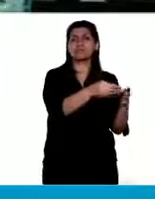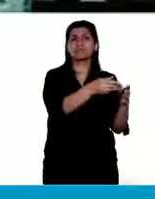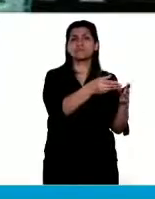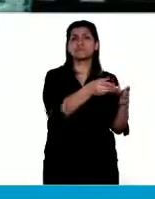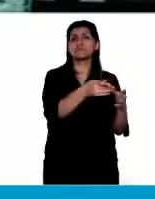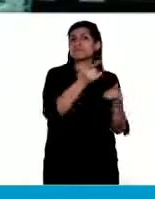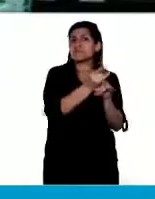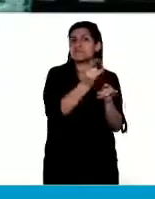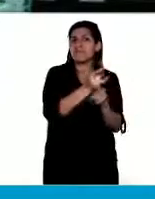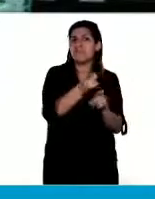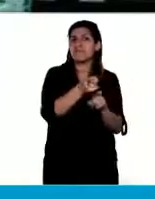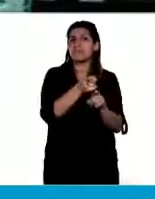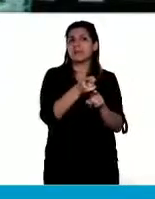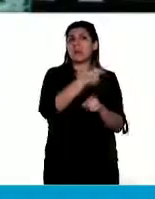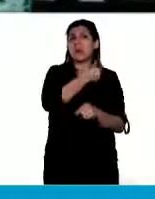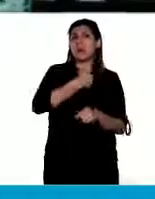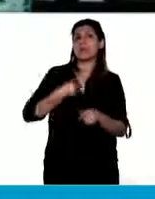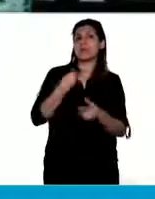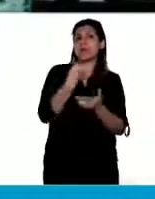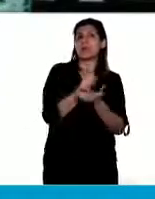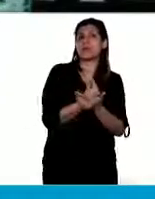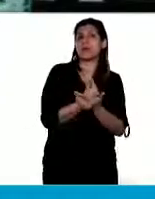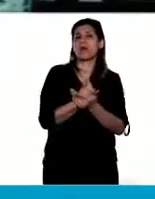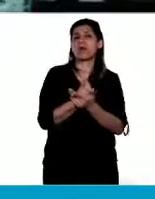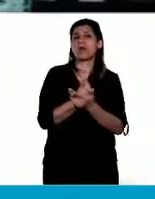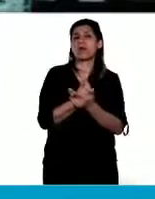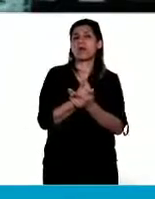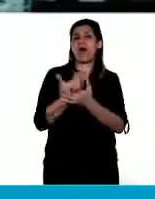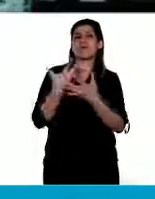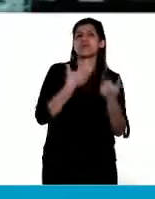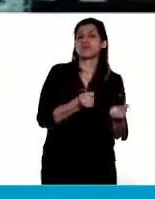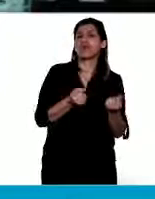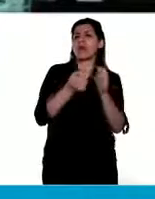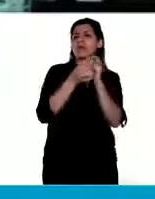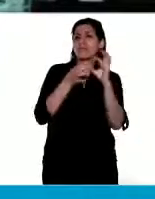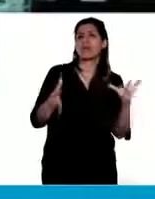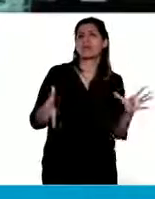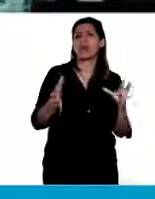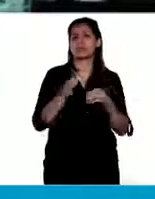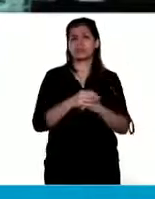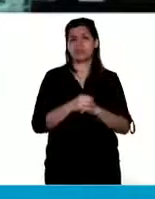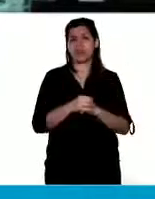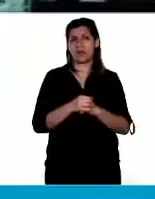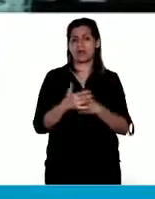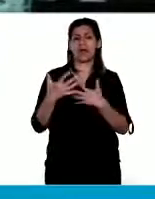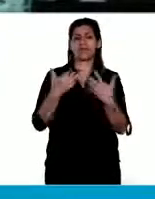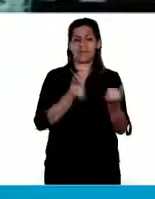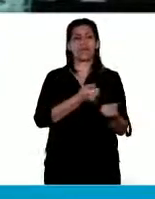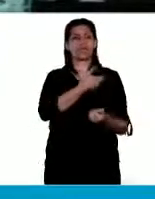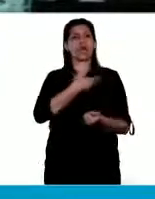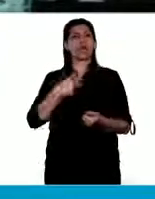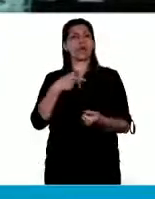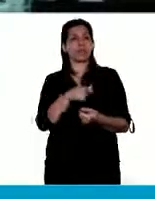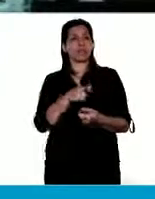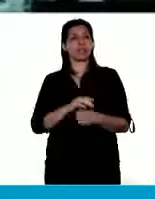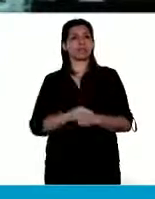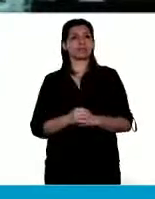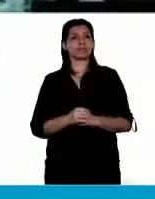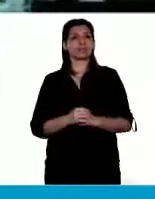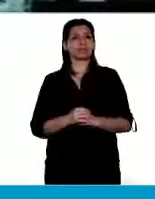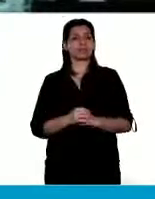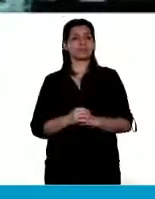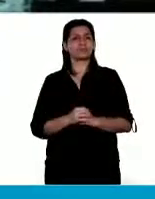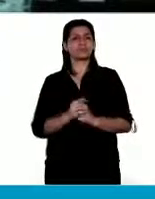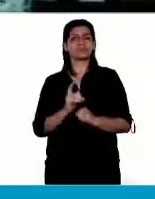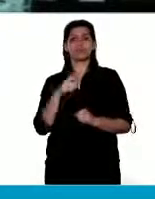lado del gobierno y del lado de la democracia para defender a los gobiernos. Pero lo que nosotros podemos dejar de decir es que